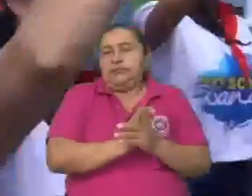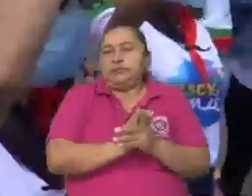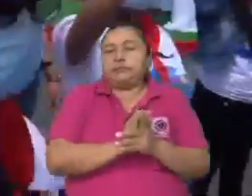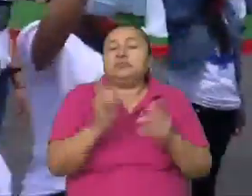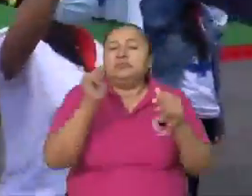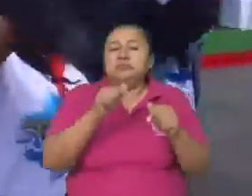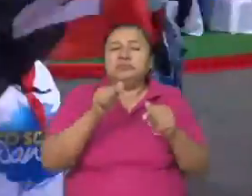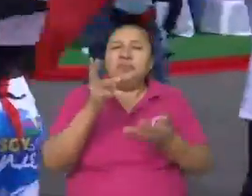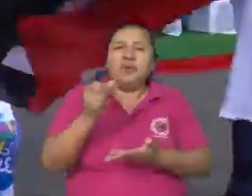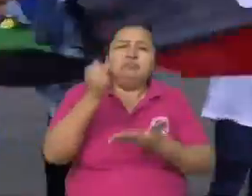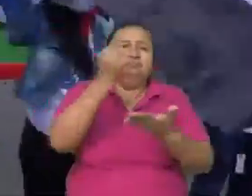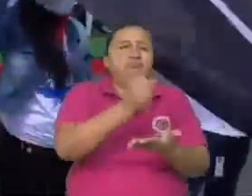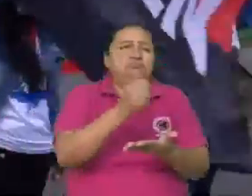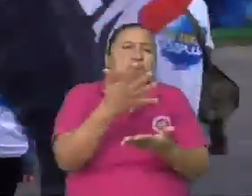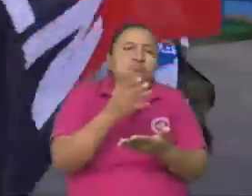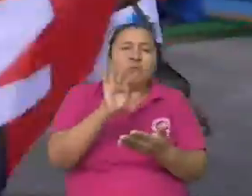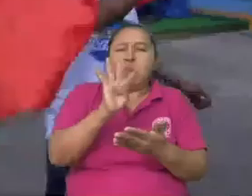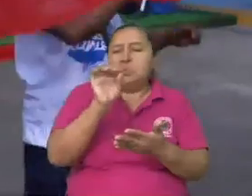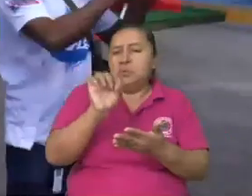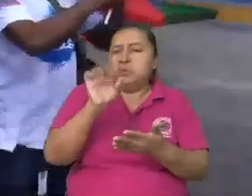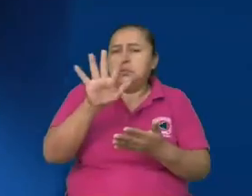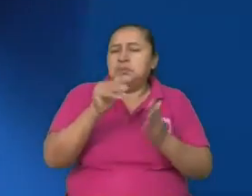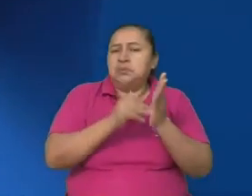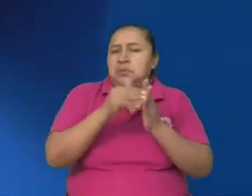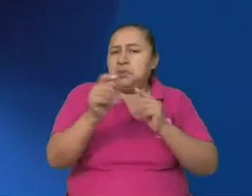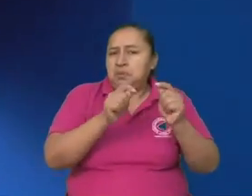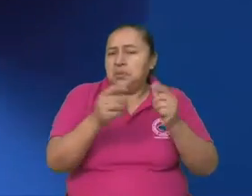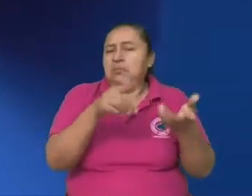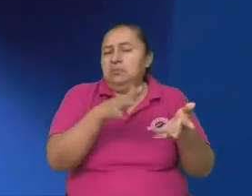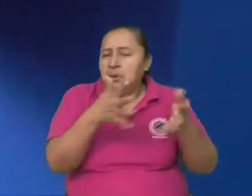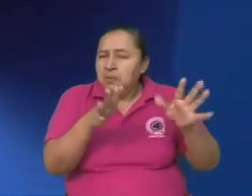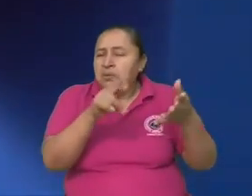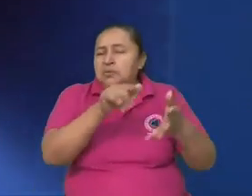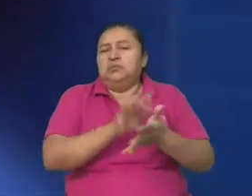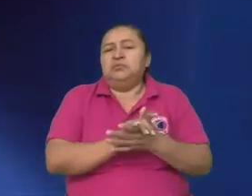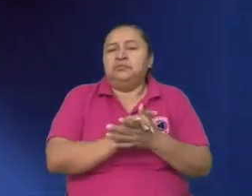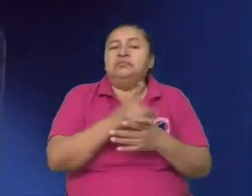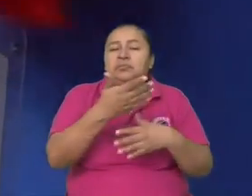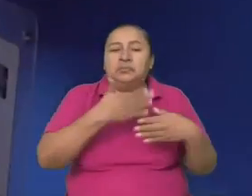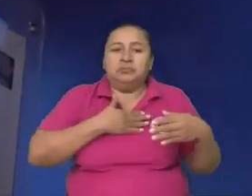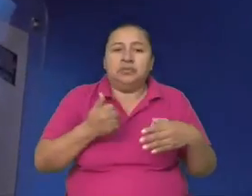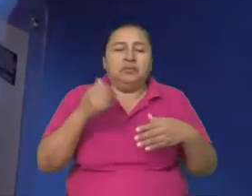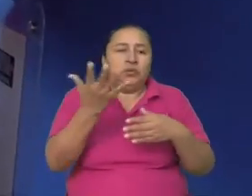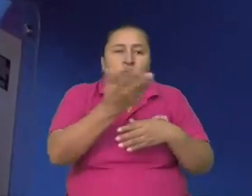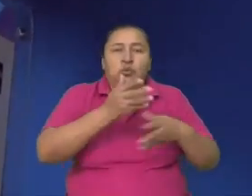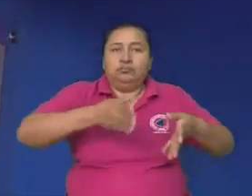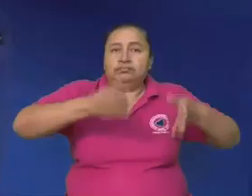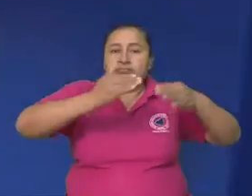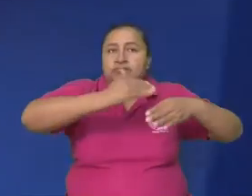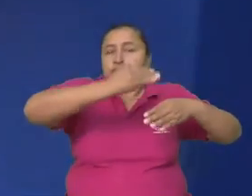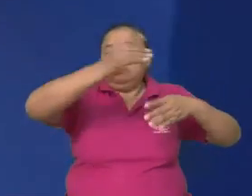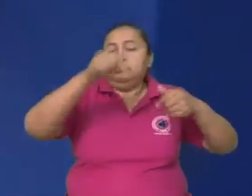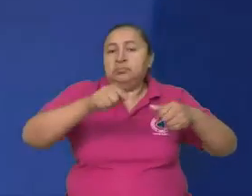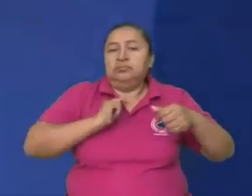Ahí estamos invirtiendo nosotros 4.5 millones de dólares en mejorar todos los edificios, que